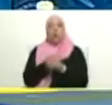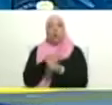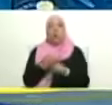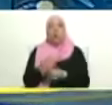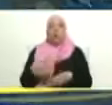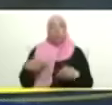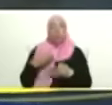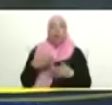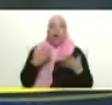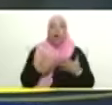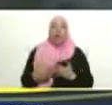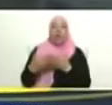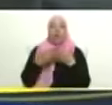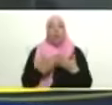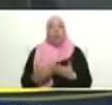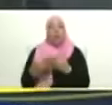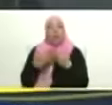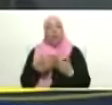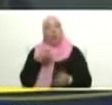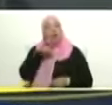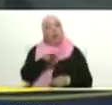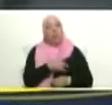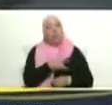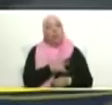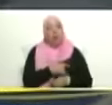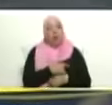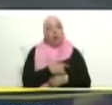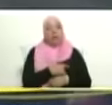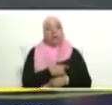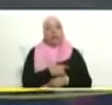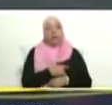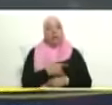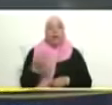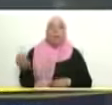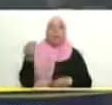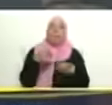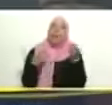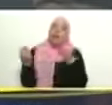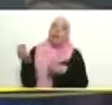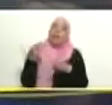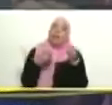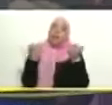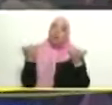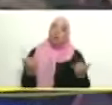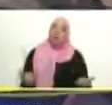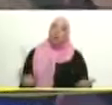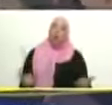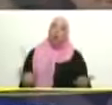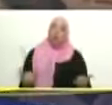para los estudios de nivel universitario al máximo nivel